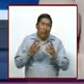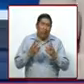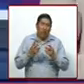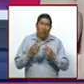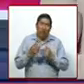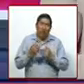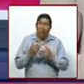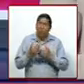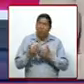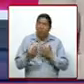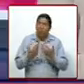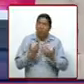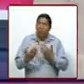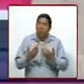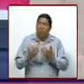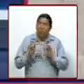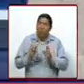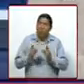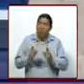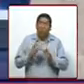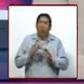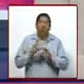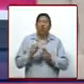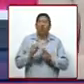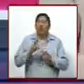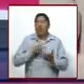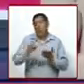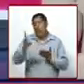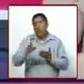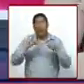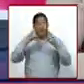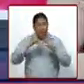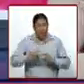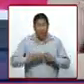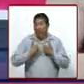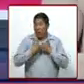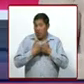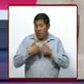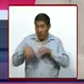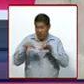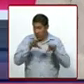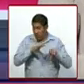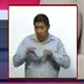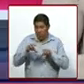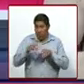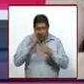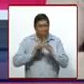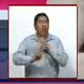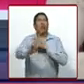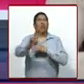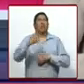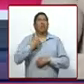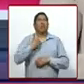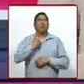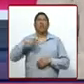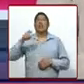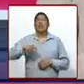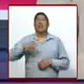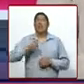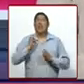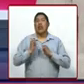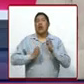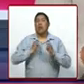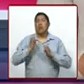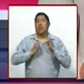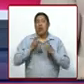genuinas, basadas en respuestas predeterminadas y análisis de datos. Enamorarse de una IA puede ser una proyección de nuestras propias necesidades